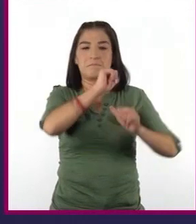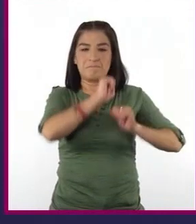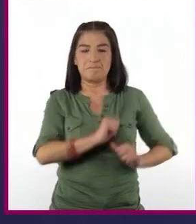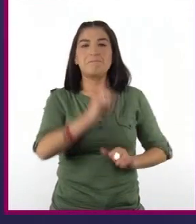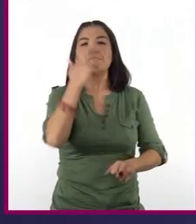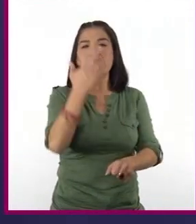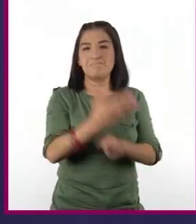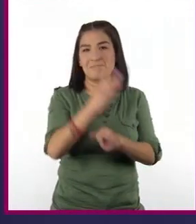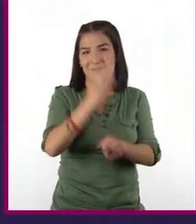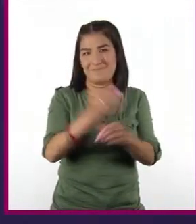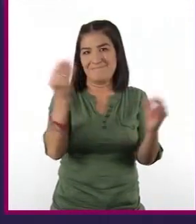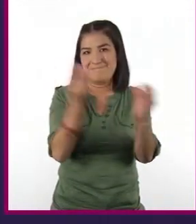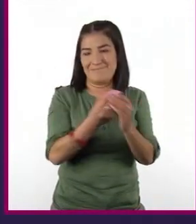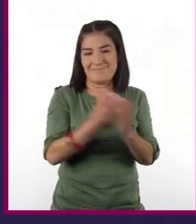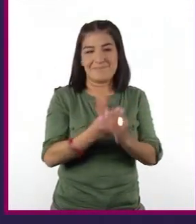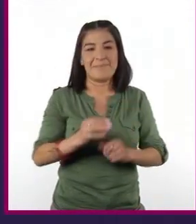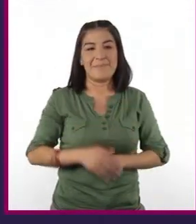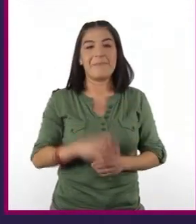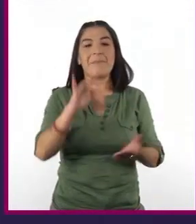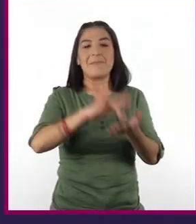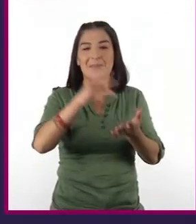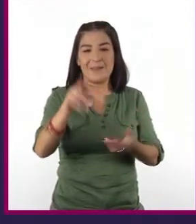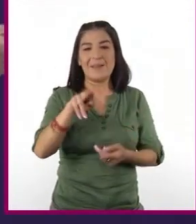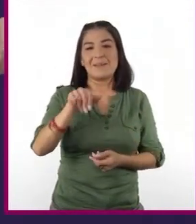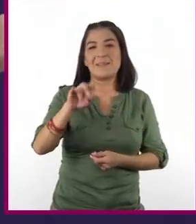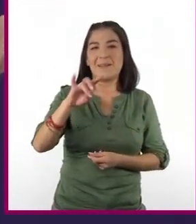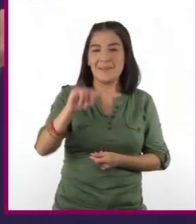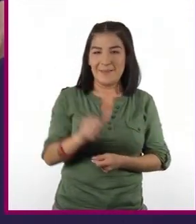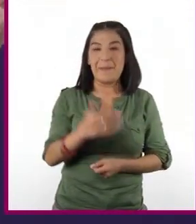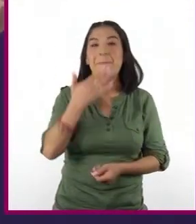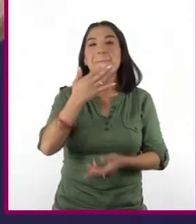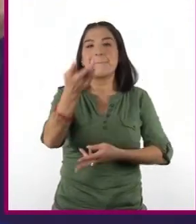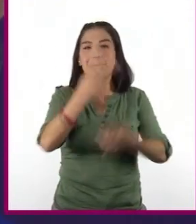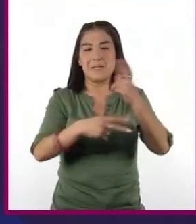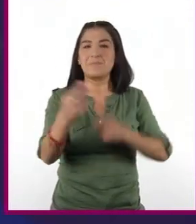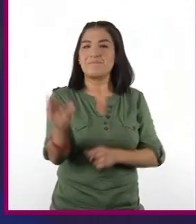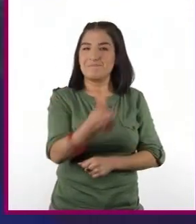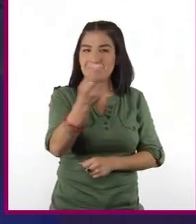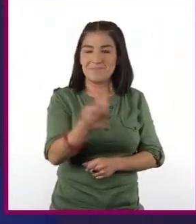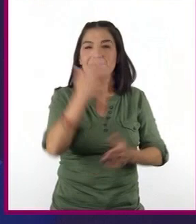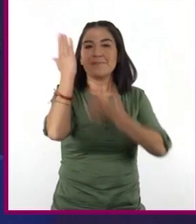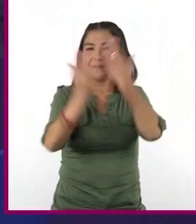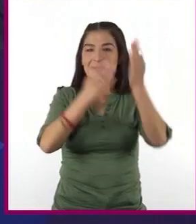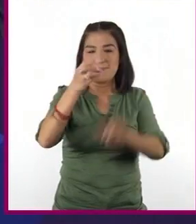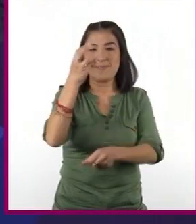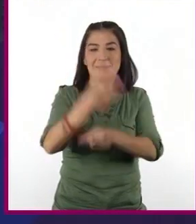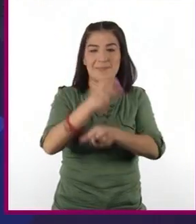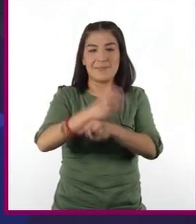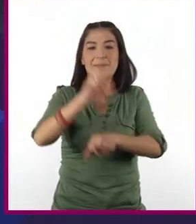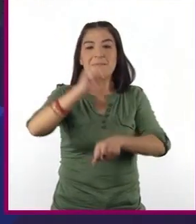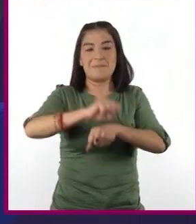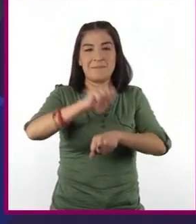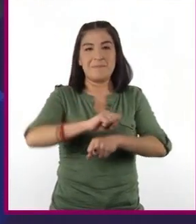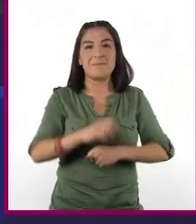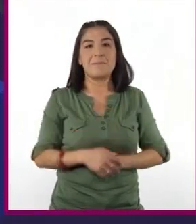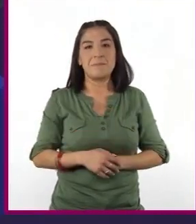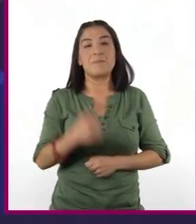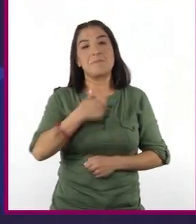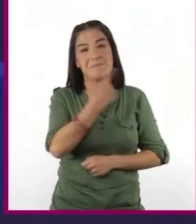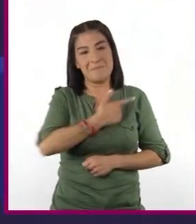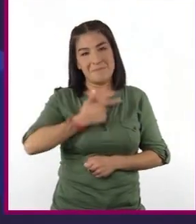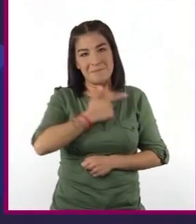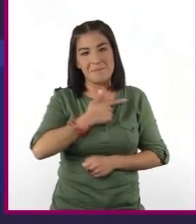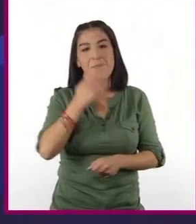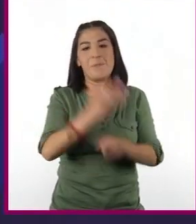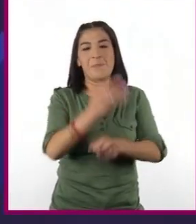desarrollar esta sesión. Gracias, Nadia. Bienvenidos sean todos ustedes, estudiantes de tercer grado de secundaria. Me da mucho